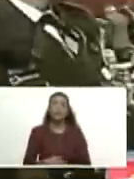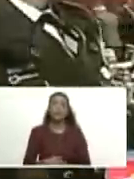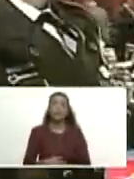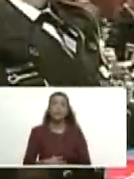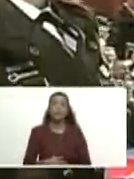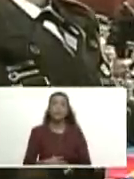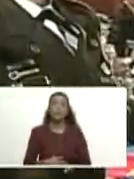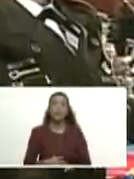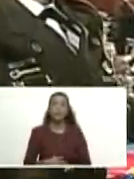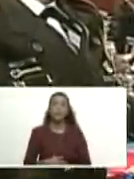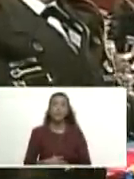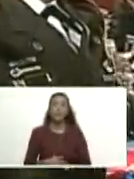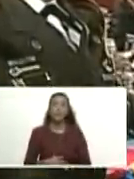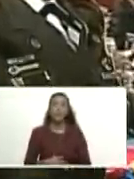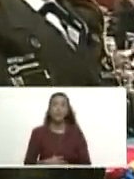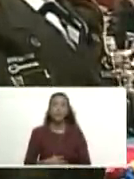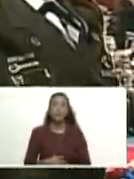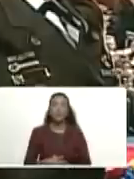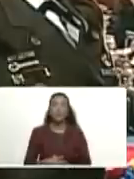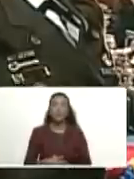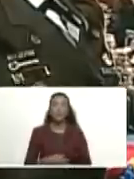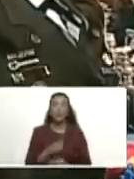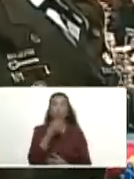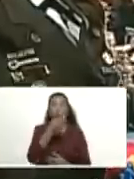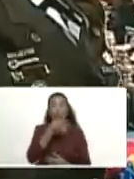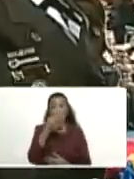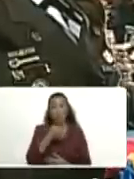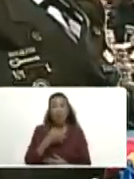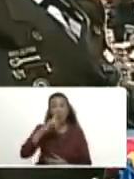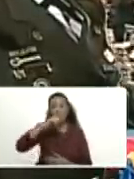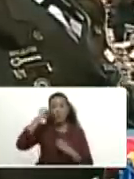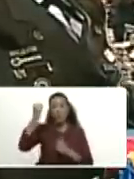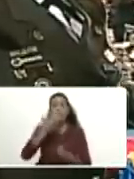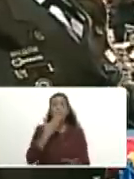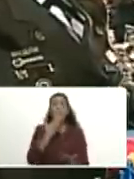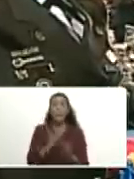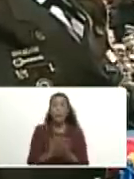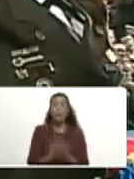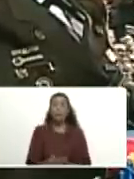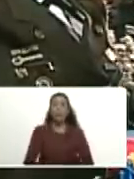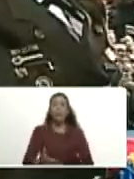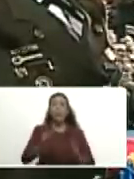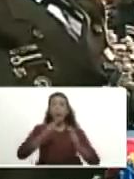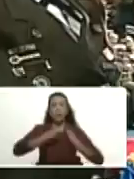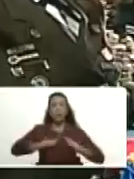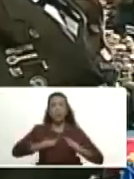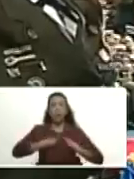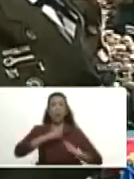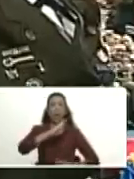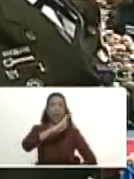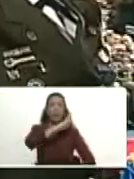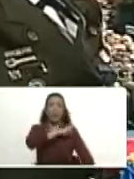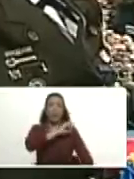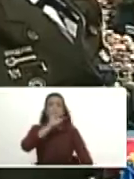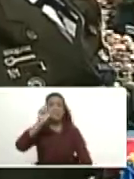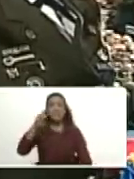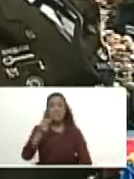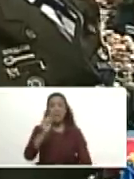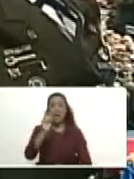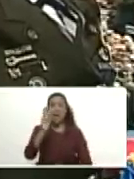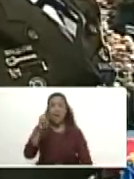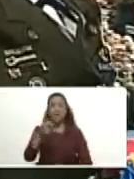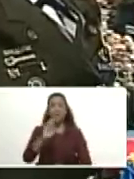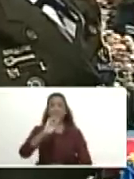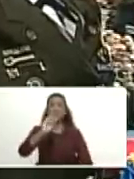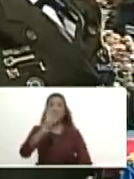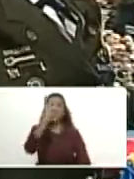Chávez vive. Buenas tardes, mi comandante en jefe. Permiso para recibir la jerarquía de sargento mayor de segunda